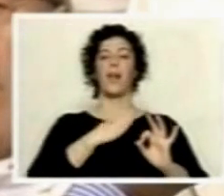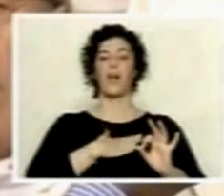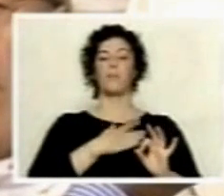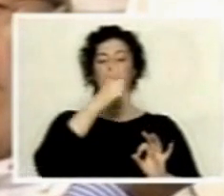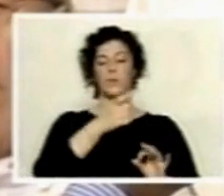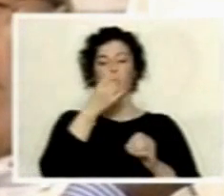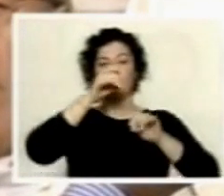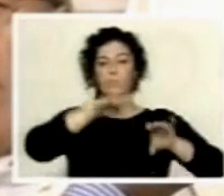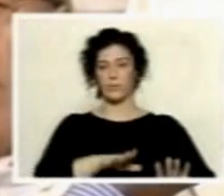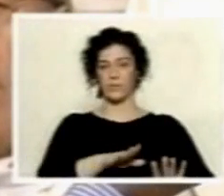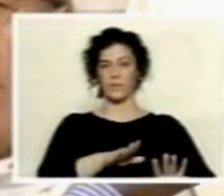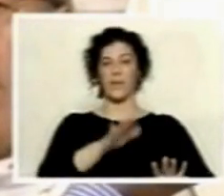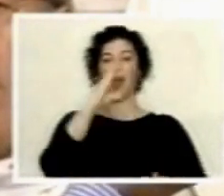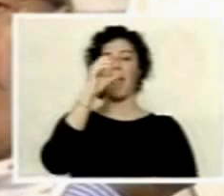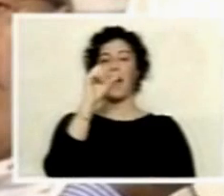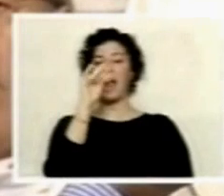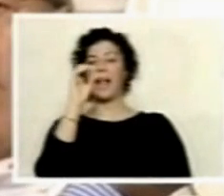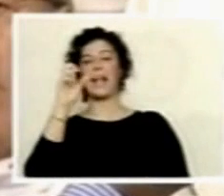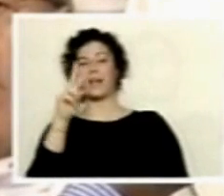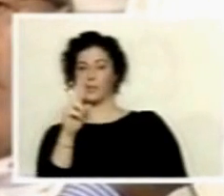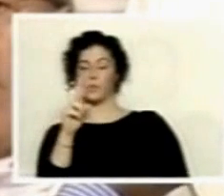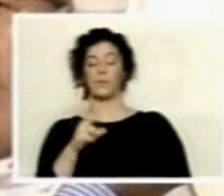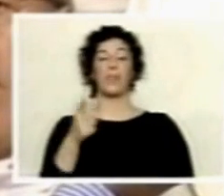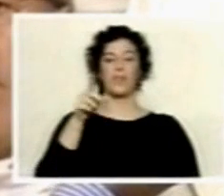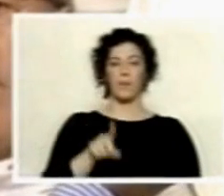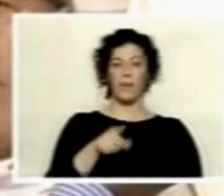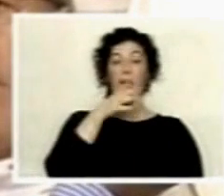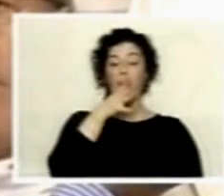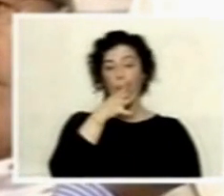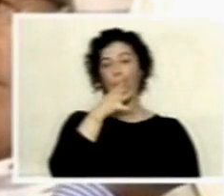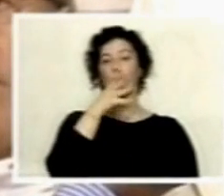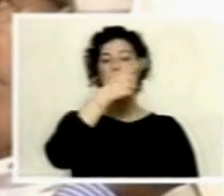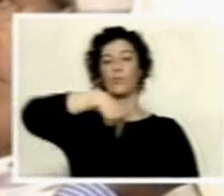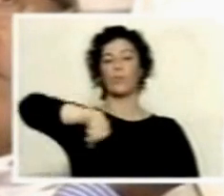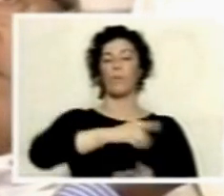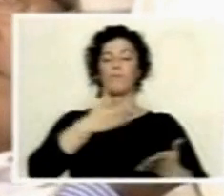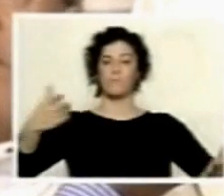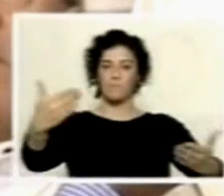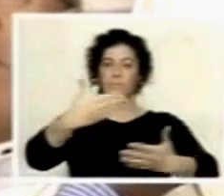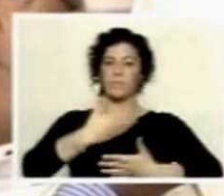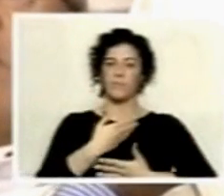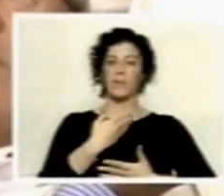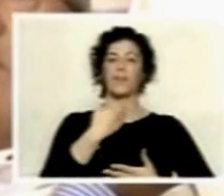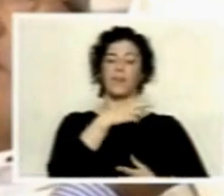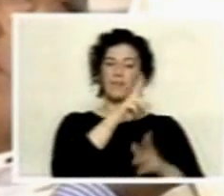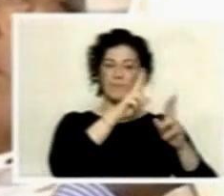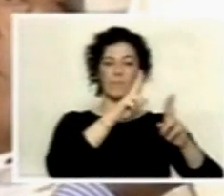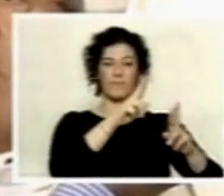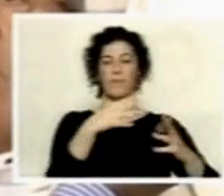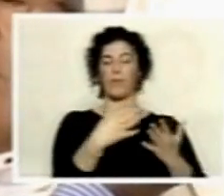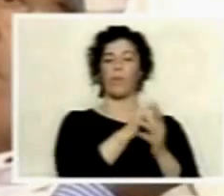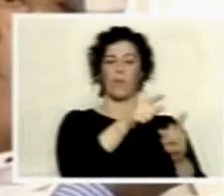sucesor, don Francisco Casas Andreu, al que recibimos con los brazos abiertos, deseándole lo mejor de